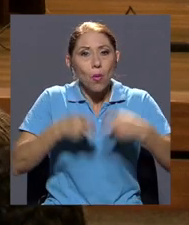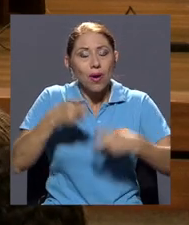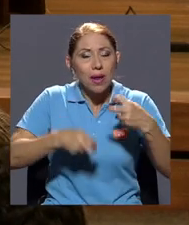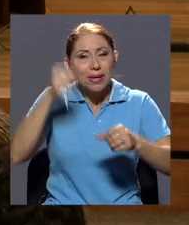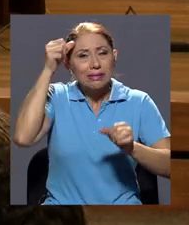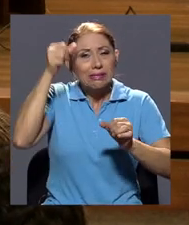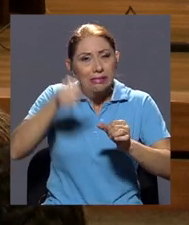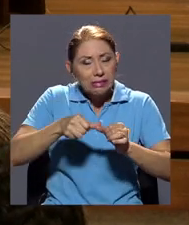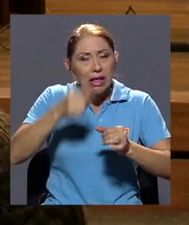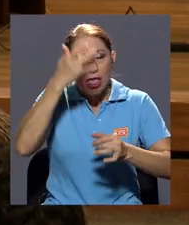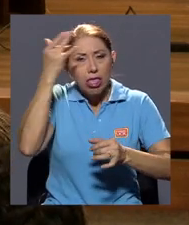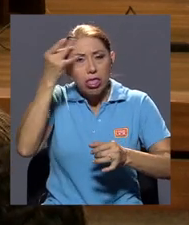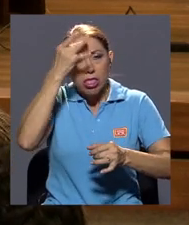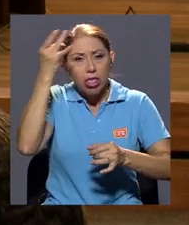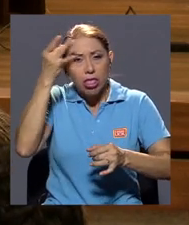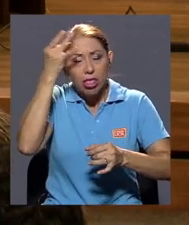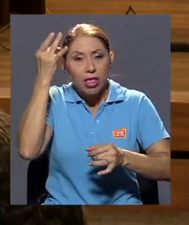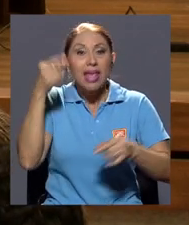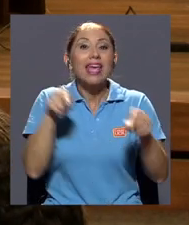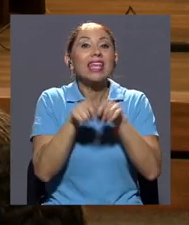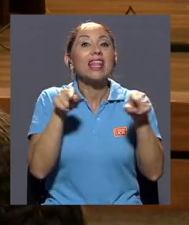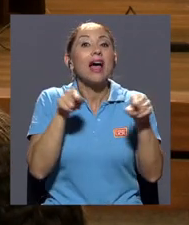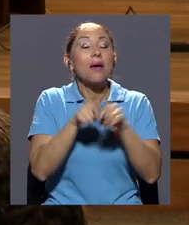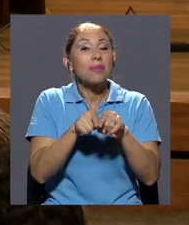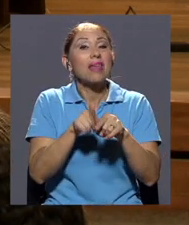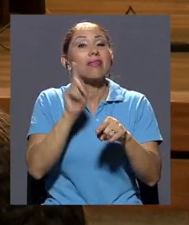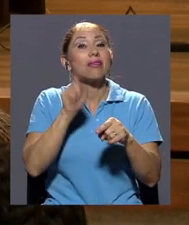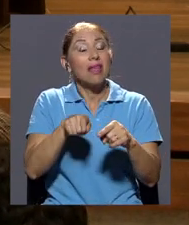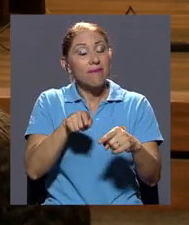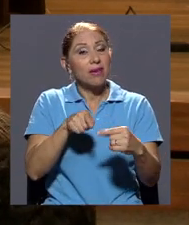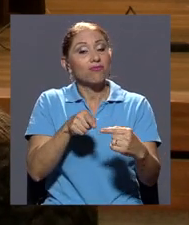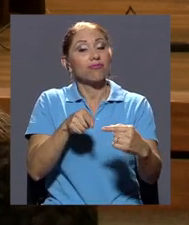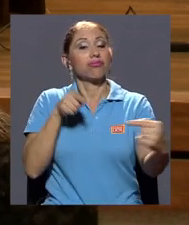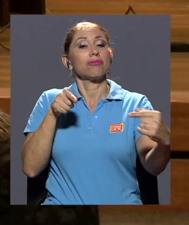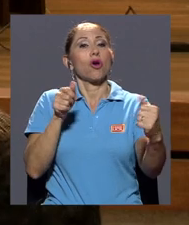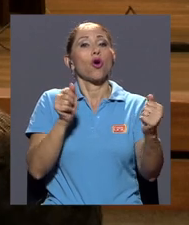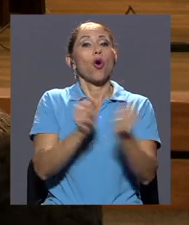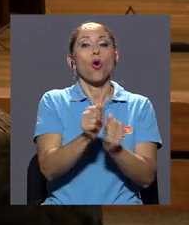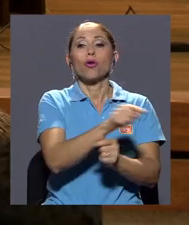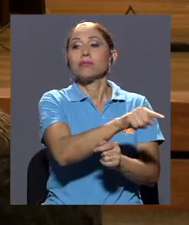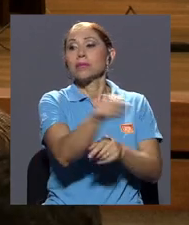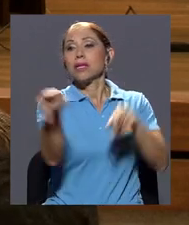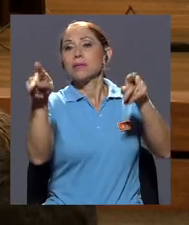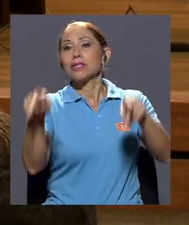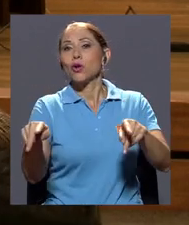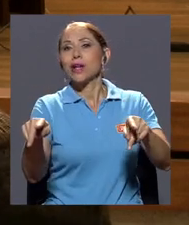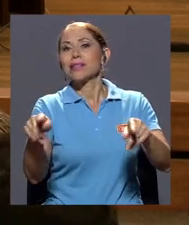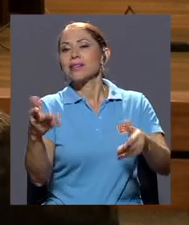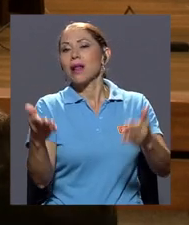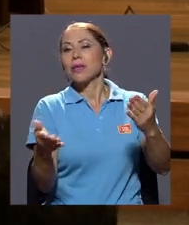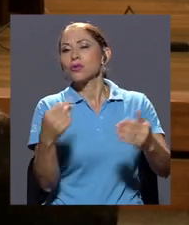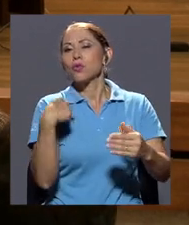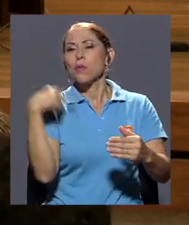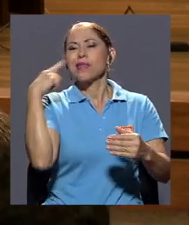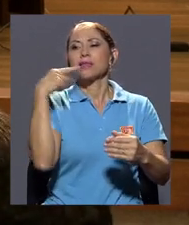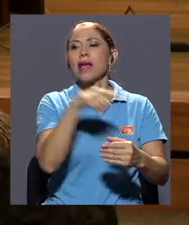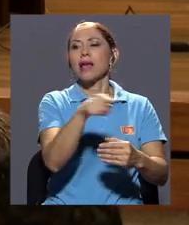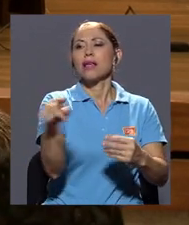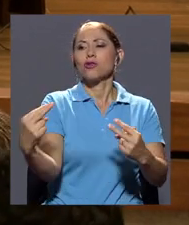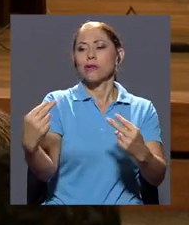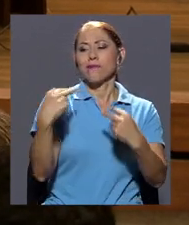lidiar con el estigma que existe, del cómo nos verán. Y a veces